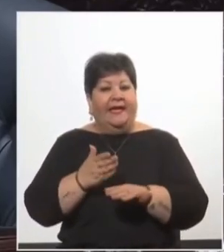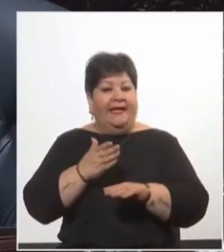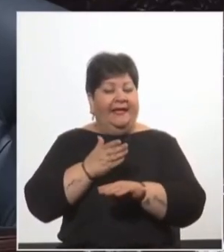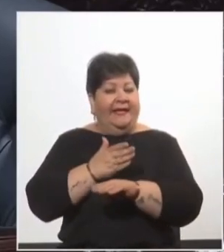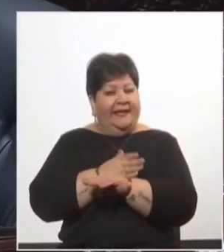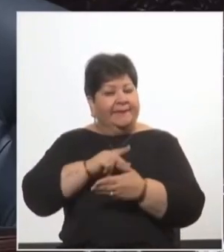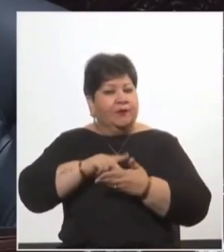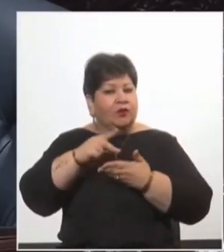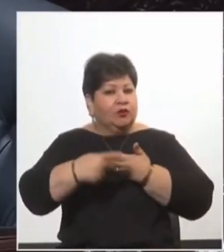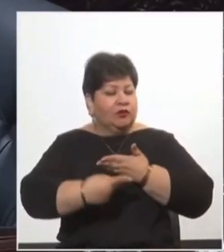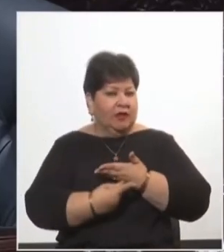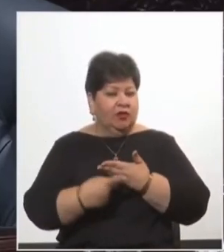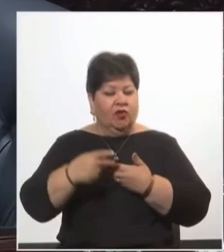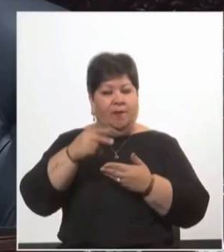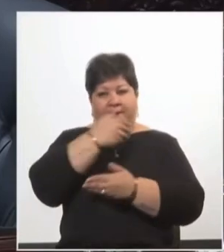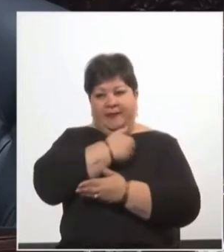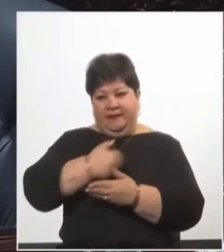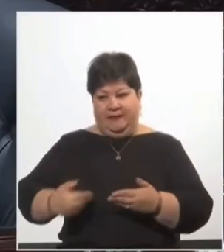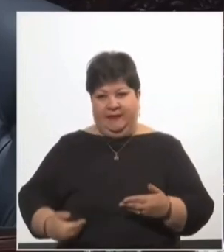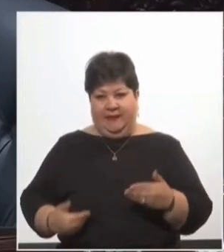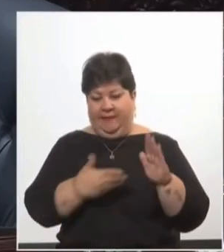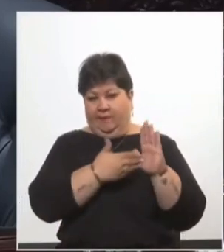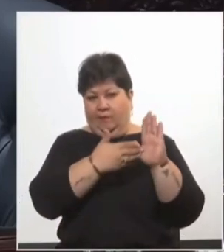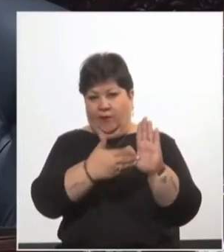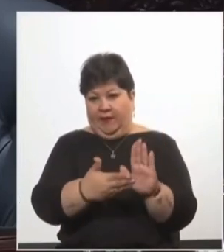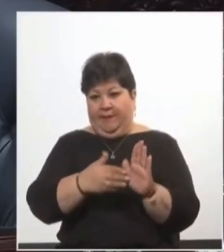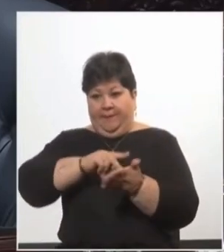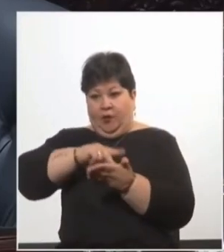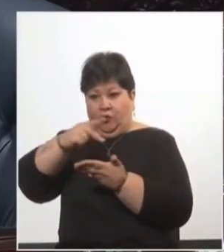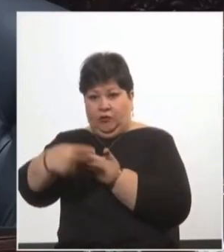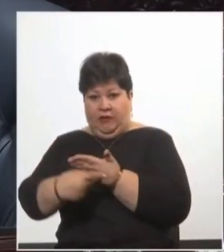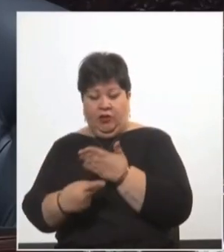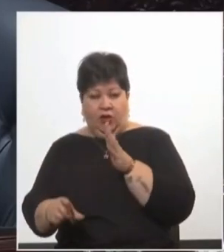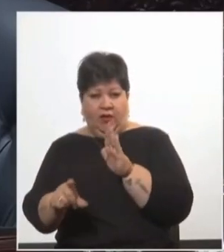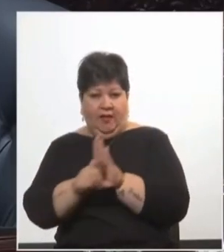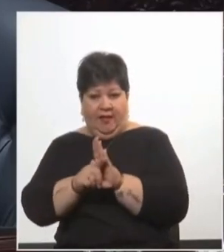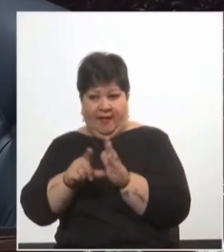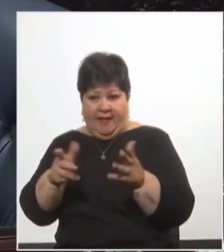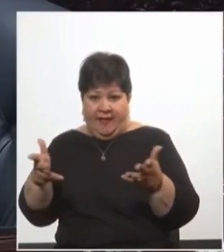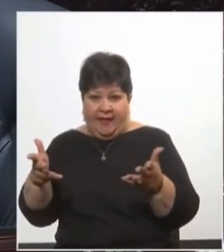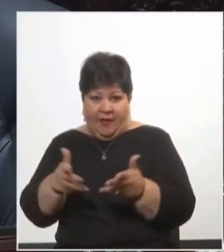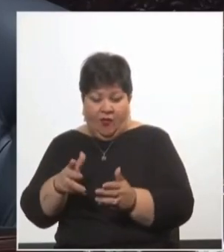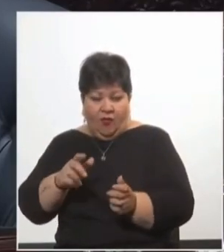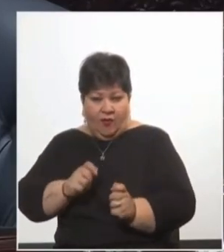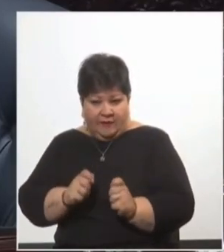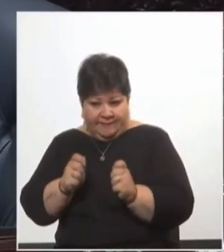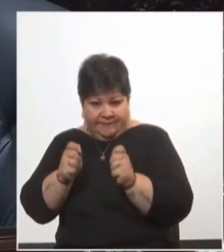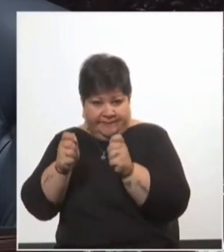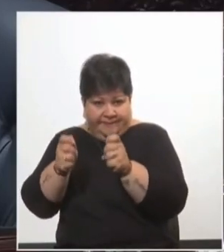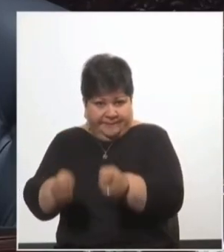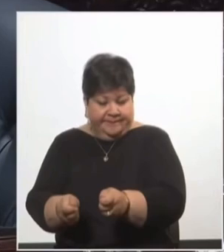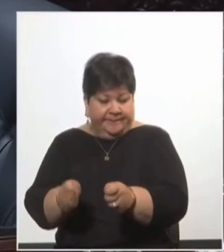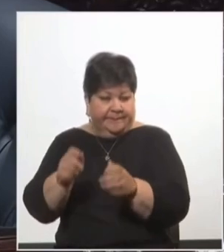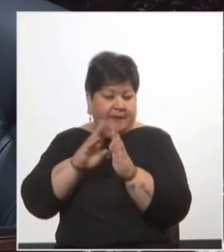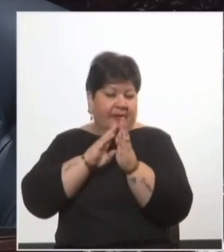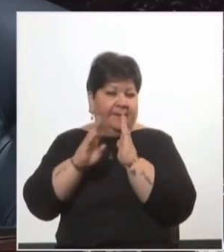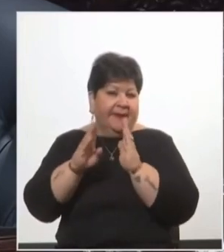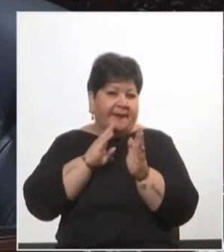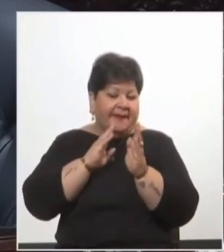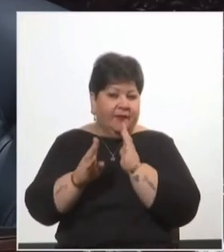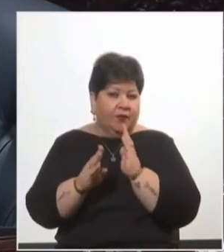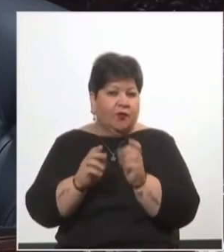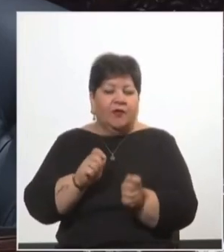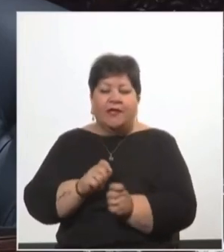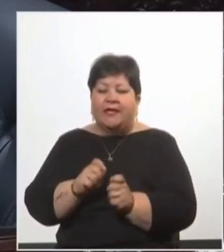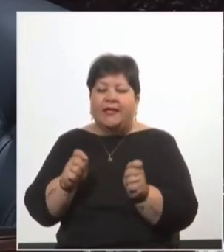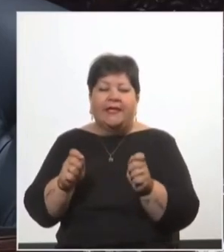a consideración con el proyecto de ley que finalmente se envió al Parlamento. Hay